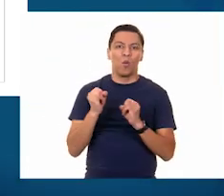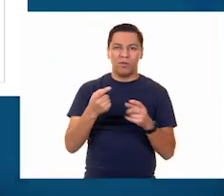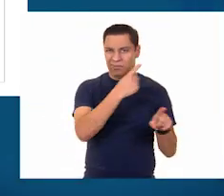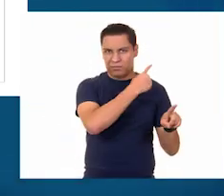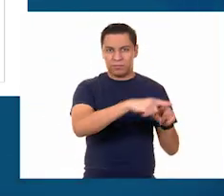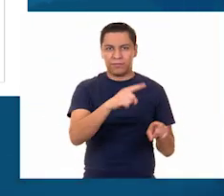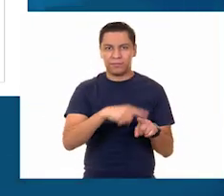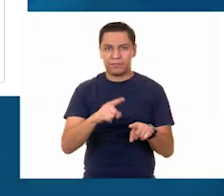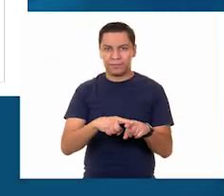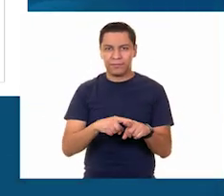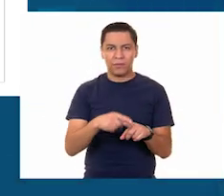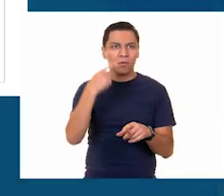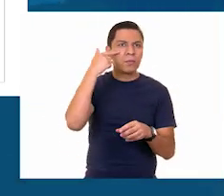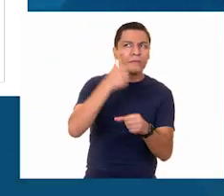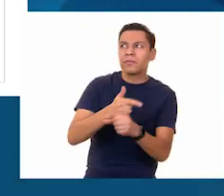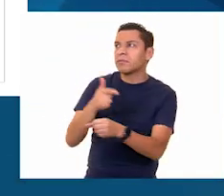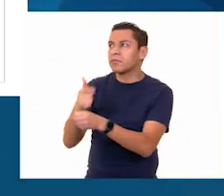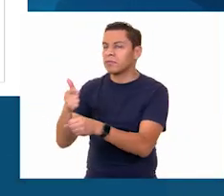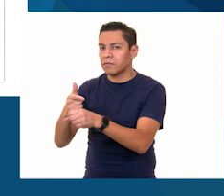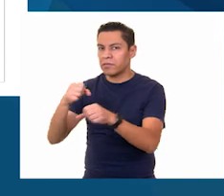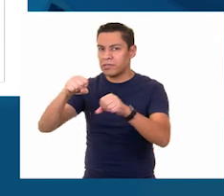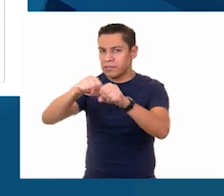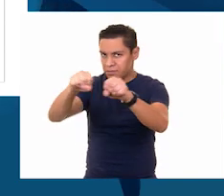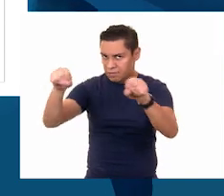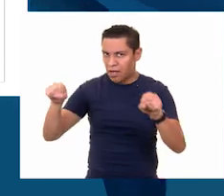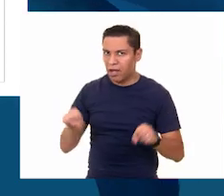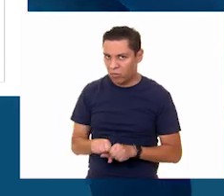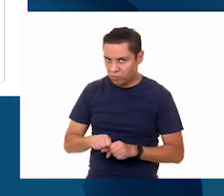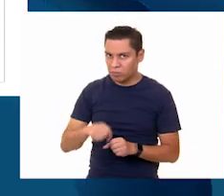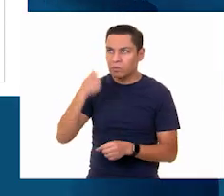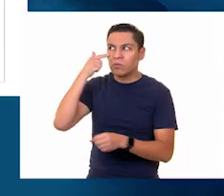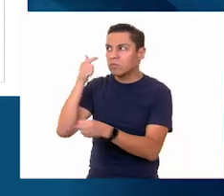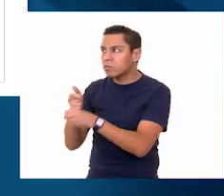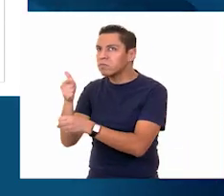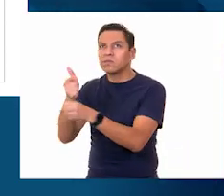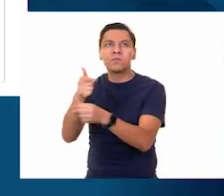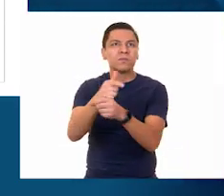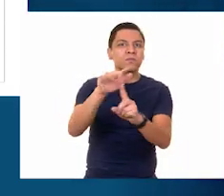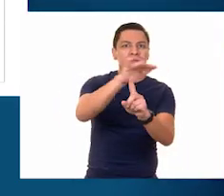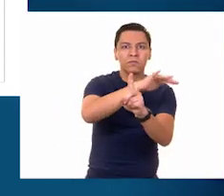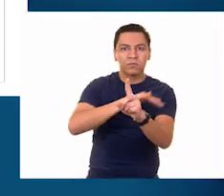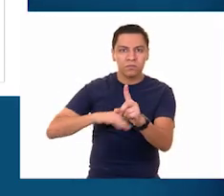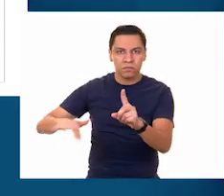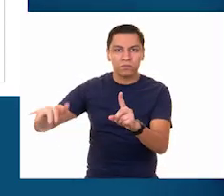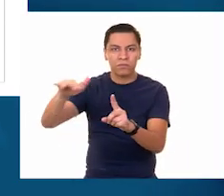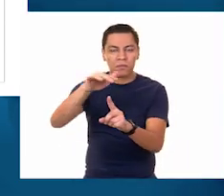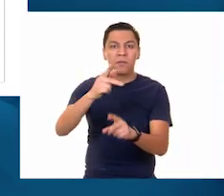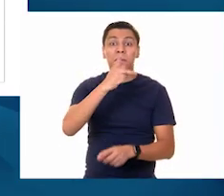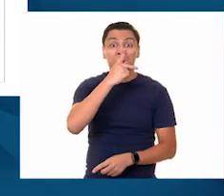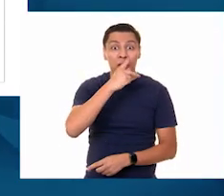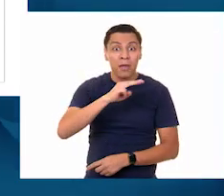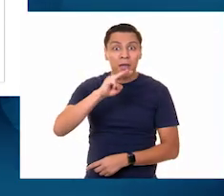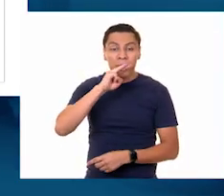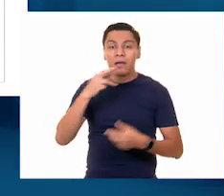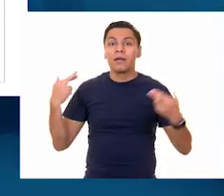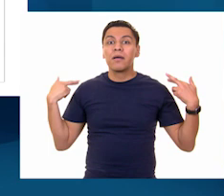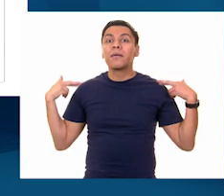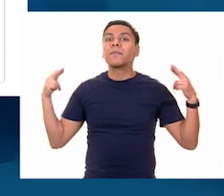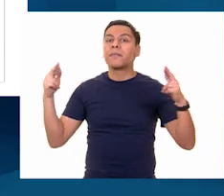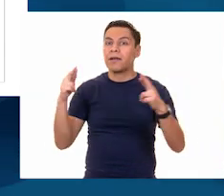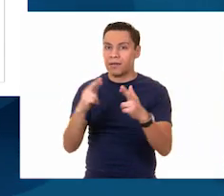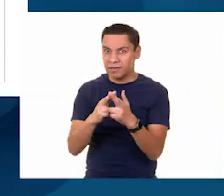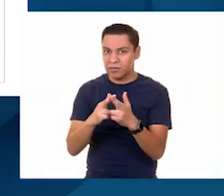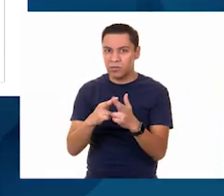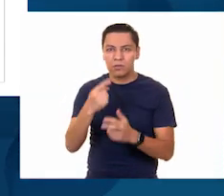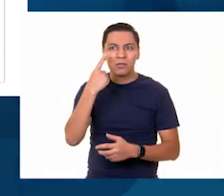verbos que señalan las acciones a realizar toman formas particulares. En este caso, los padres y madres de familia son los